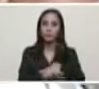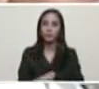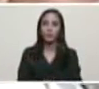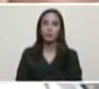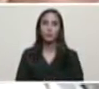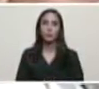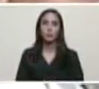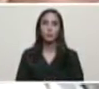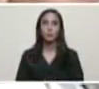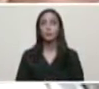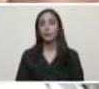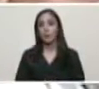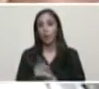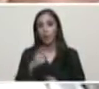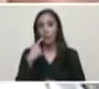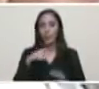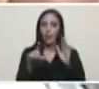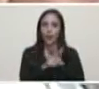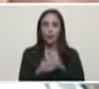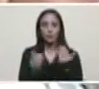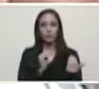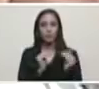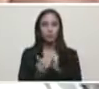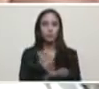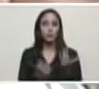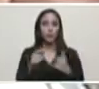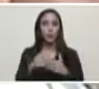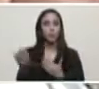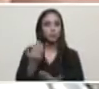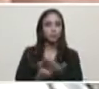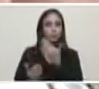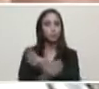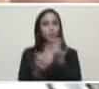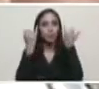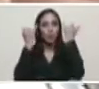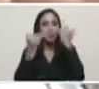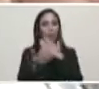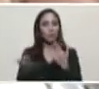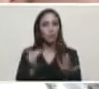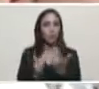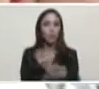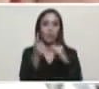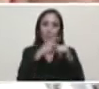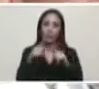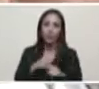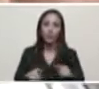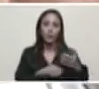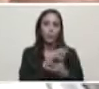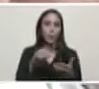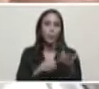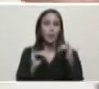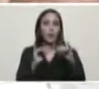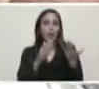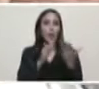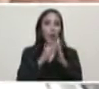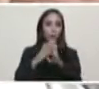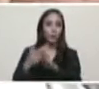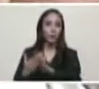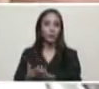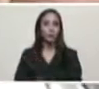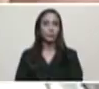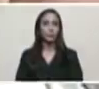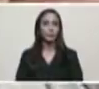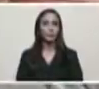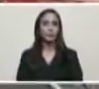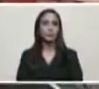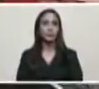promulgar a su vez la ley de convivencia ciudadana instrumento este que trate de manera amplia los distintos problema de la comunidad muy